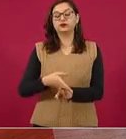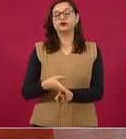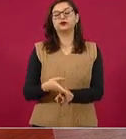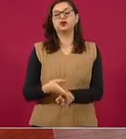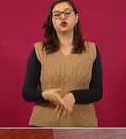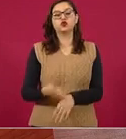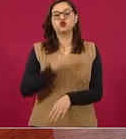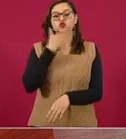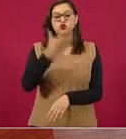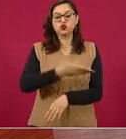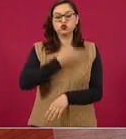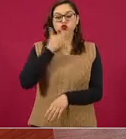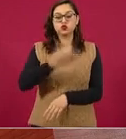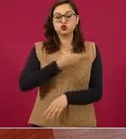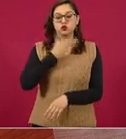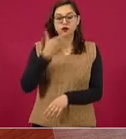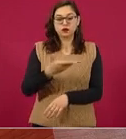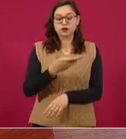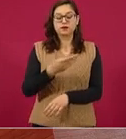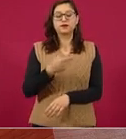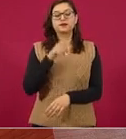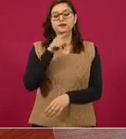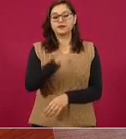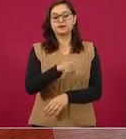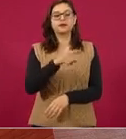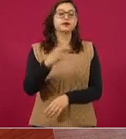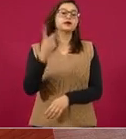para que aprobaran la llamada reforma